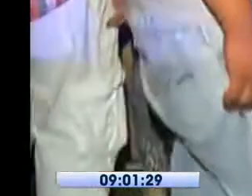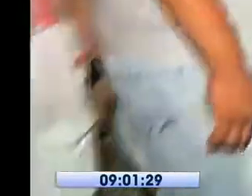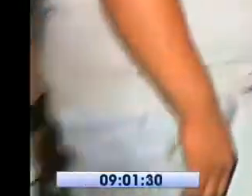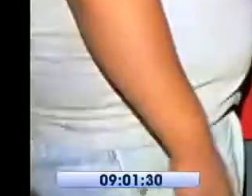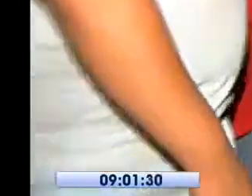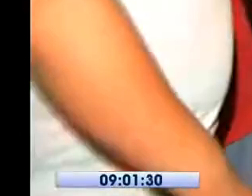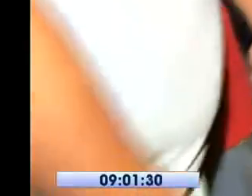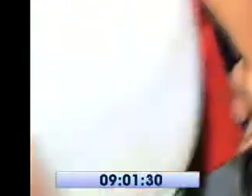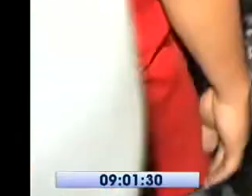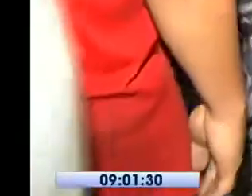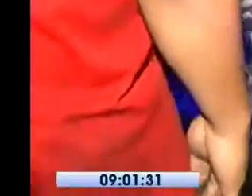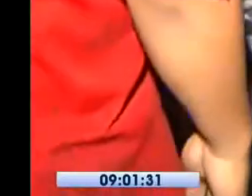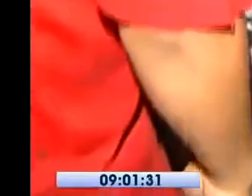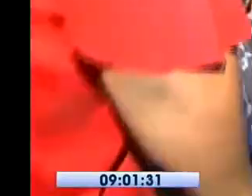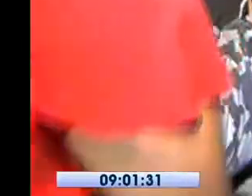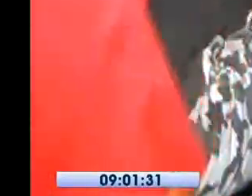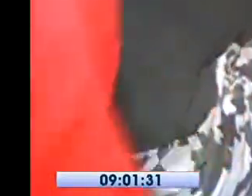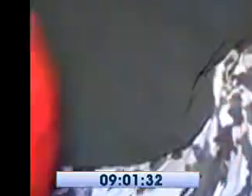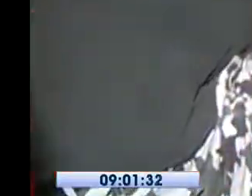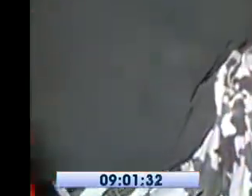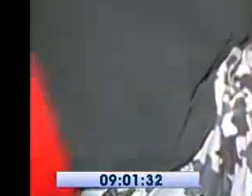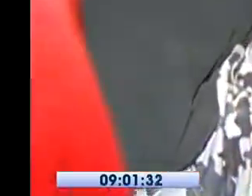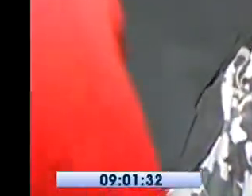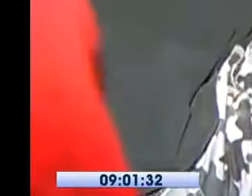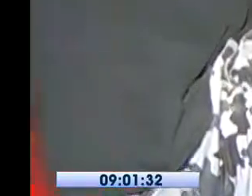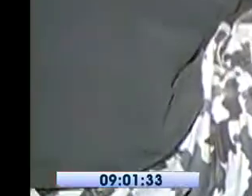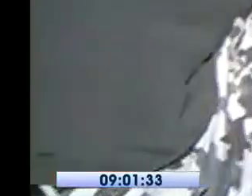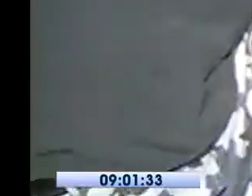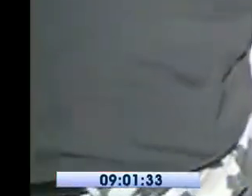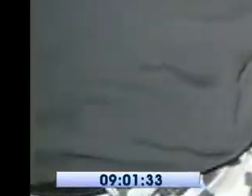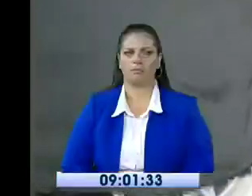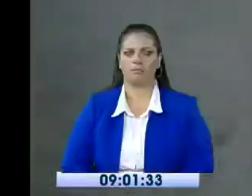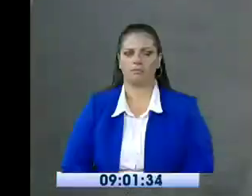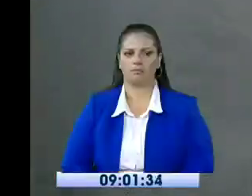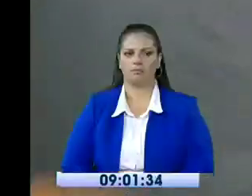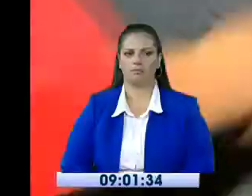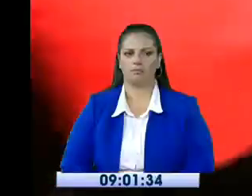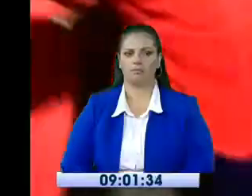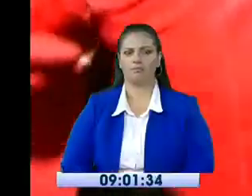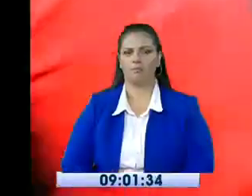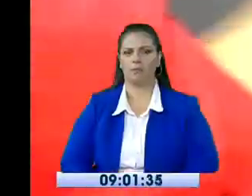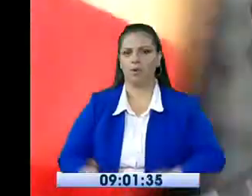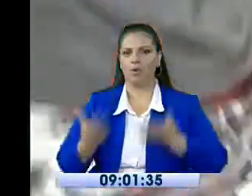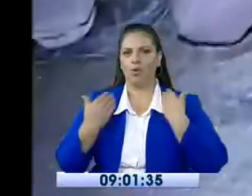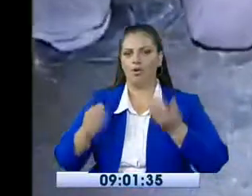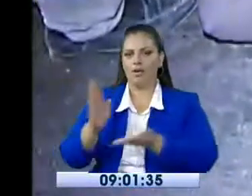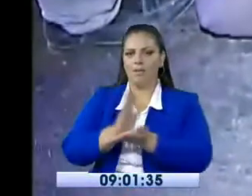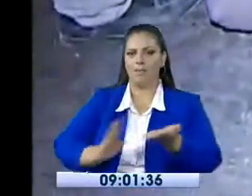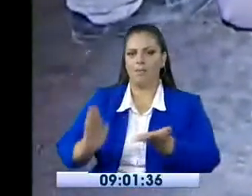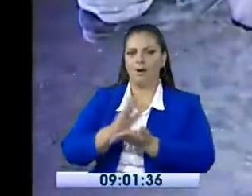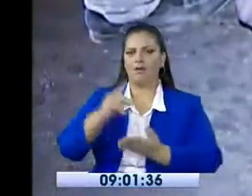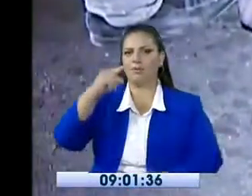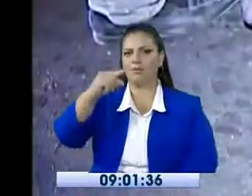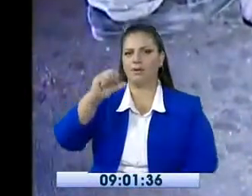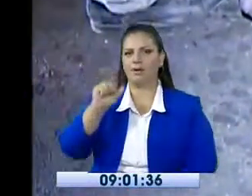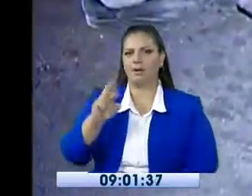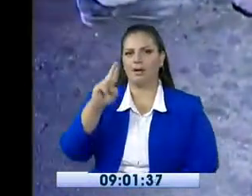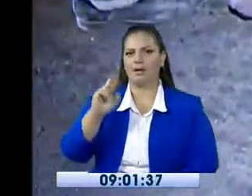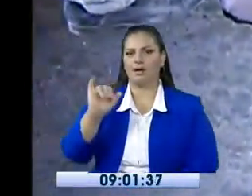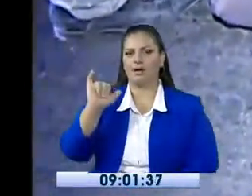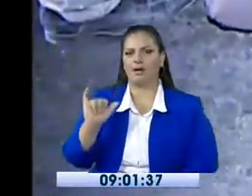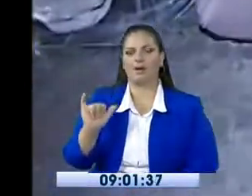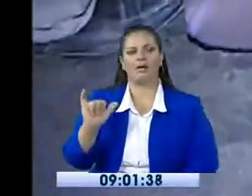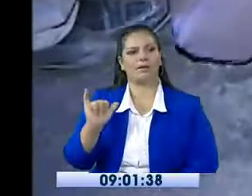El accidente ocurrió en la intersección de la décima y Pedro Pablo Gómez en el barrio Garay, cuando caía la tarde y este joven circulaba por